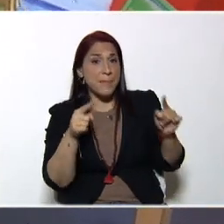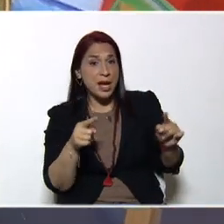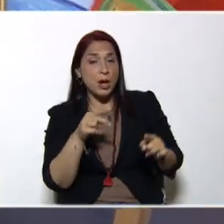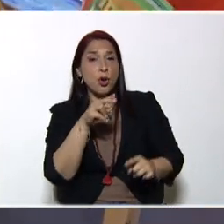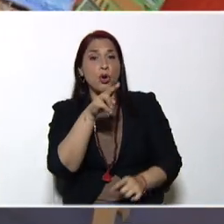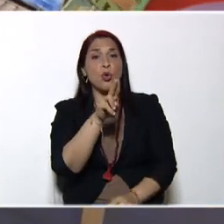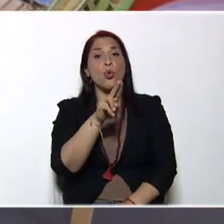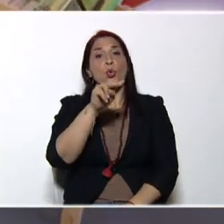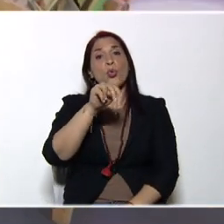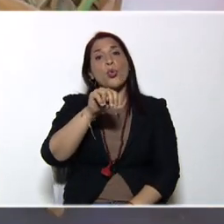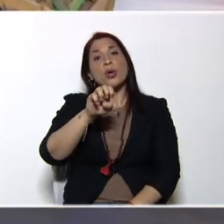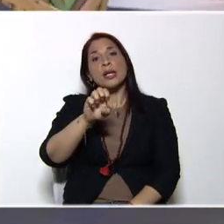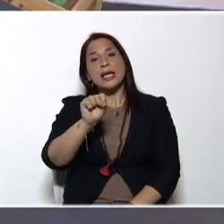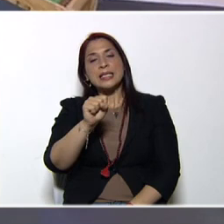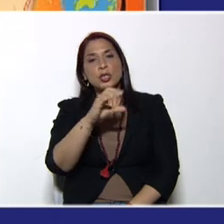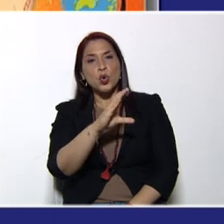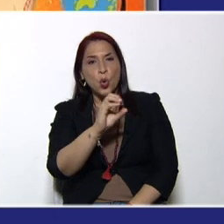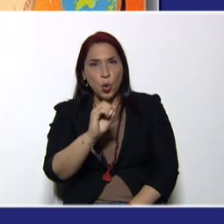UNESCO también